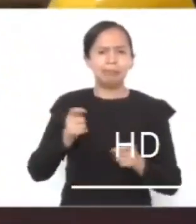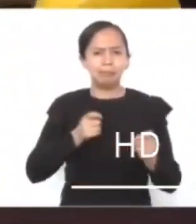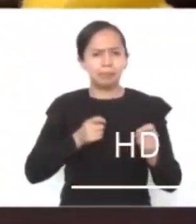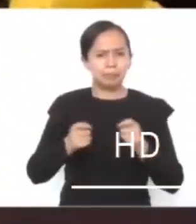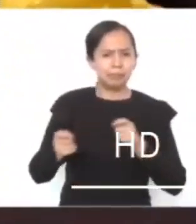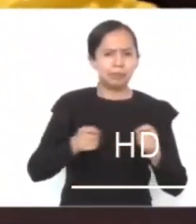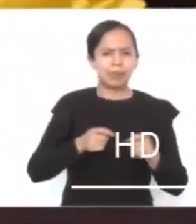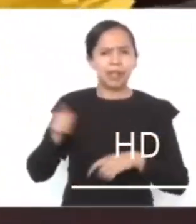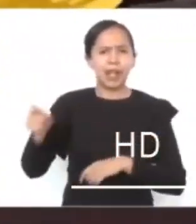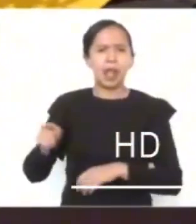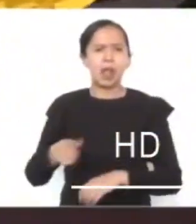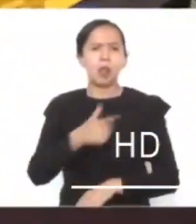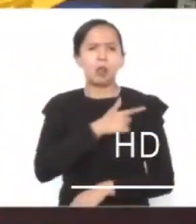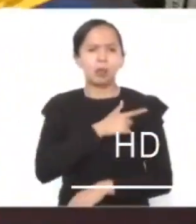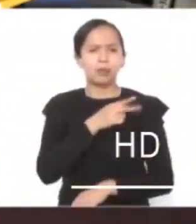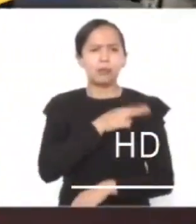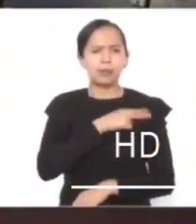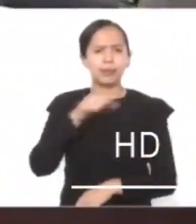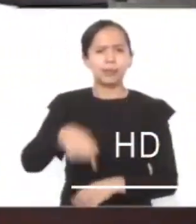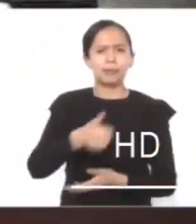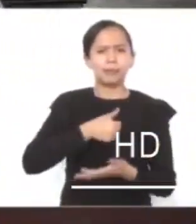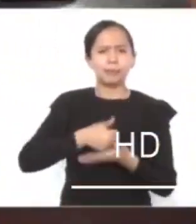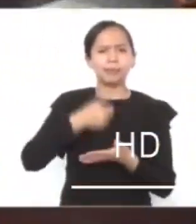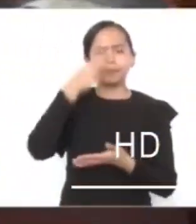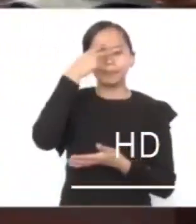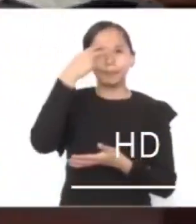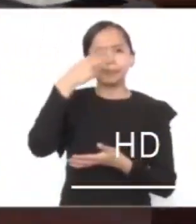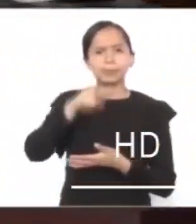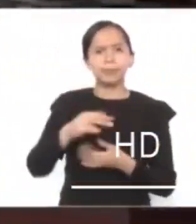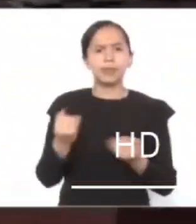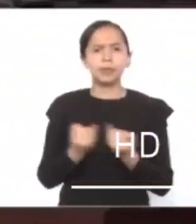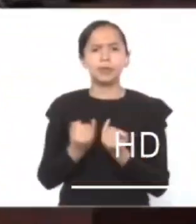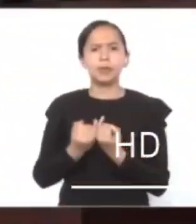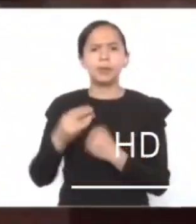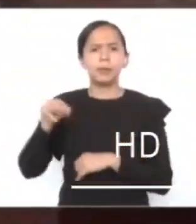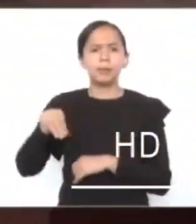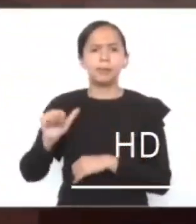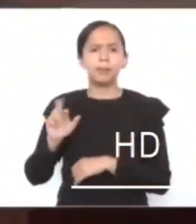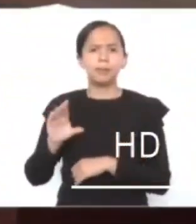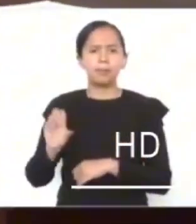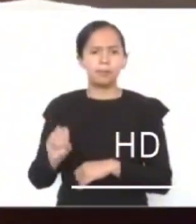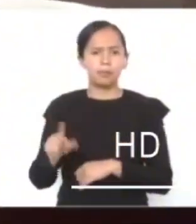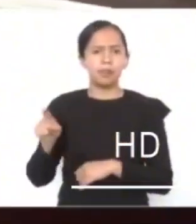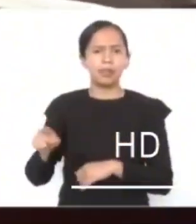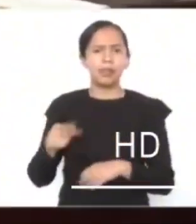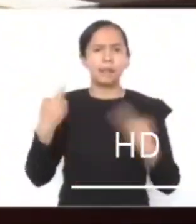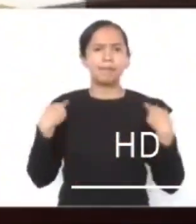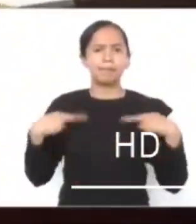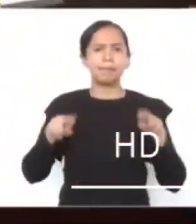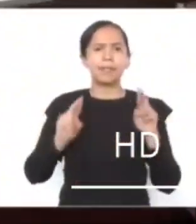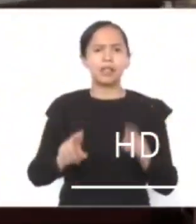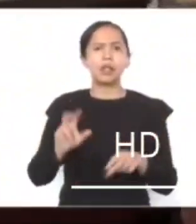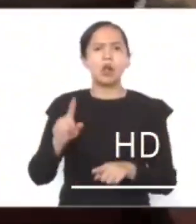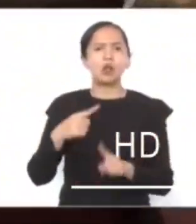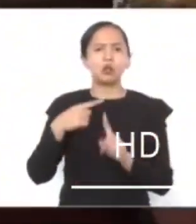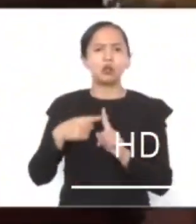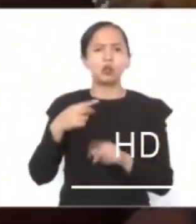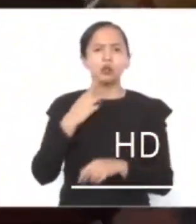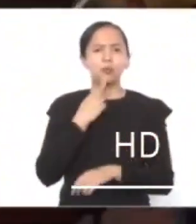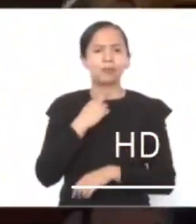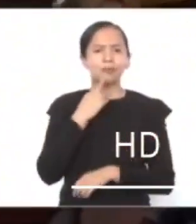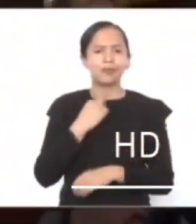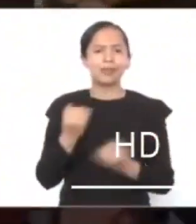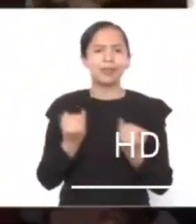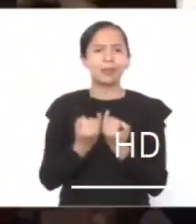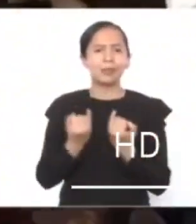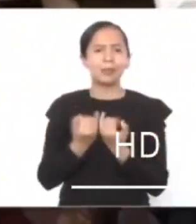de la Coordinación de la Guardia Nacional en la Ciudad de México. Marco Antonio Franco Hernández, representante de la Cruz Roja Mexicana. Licenciado Anselmo